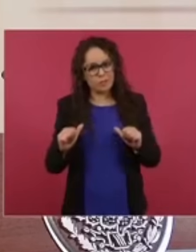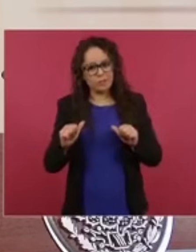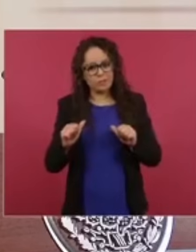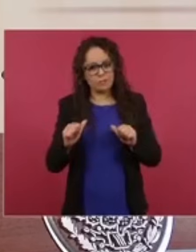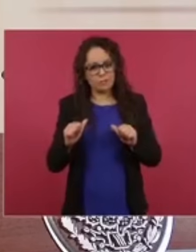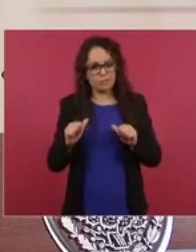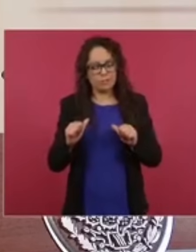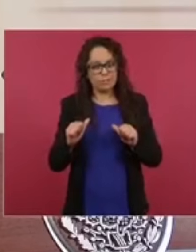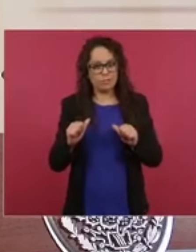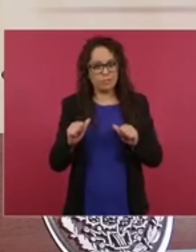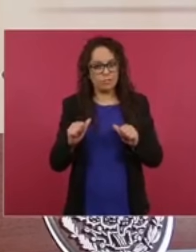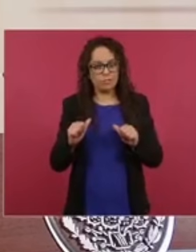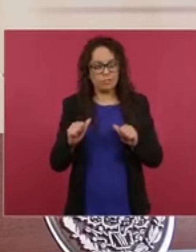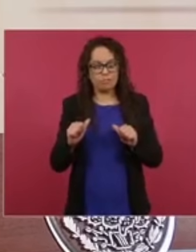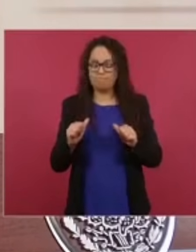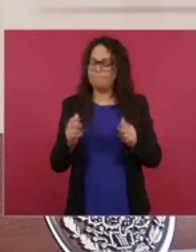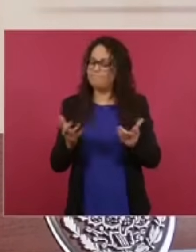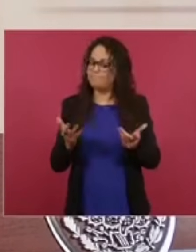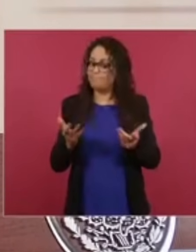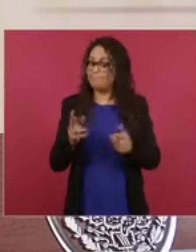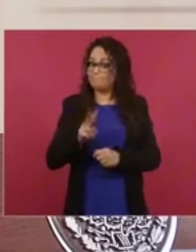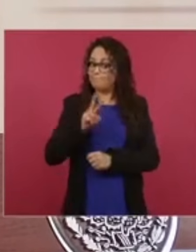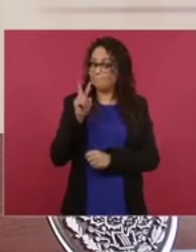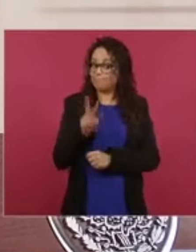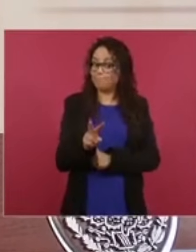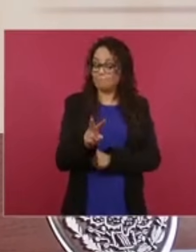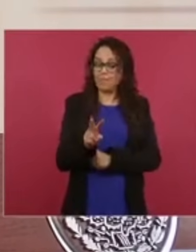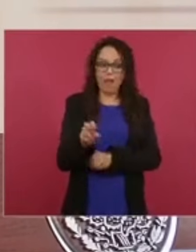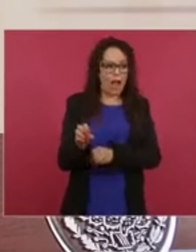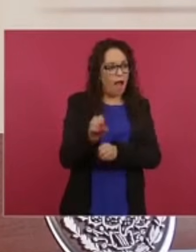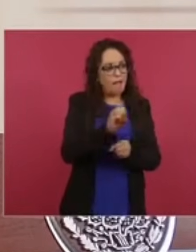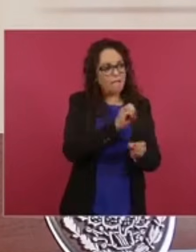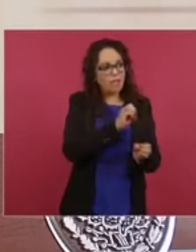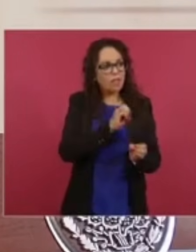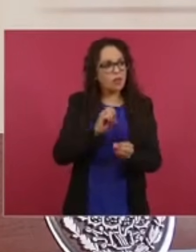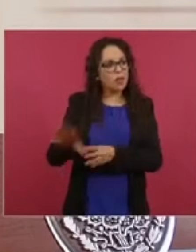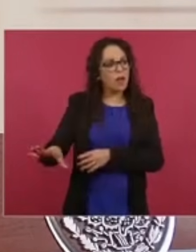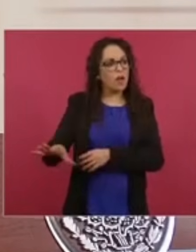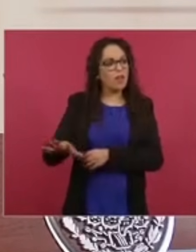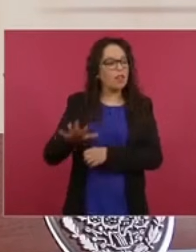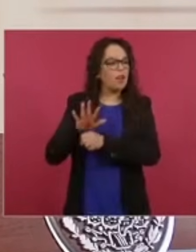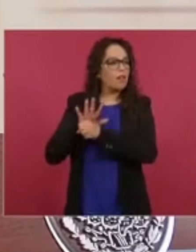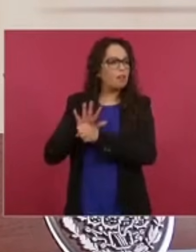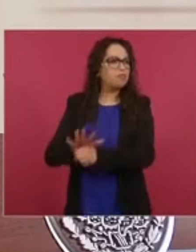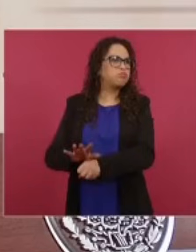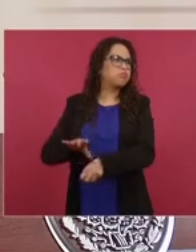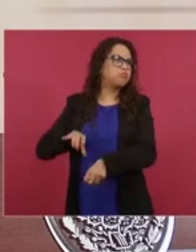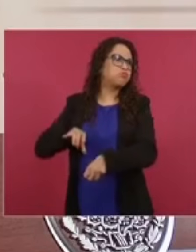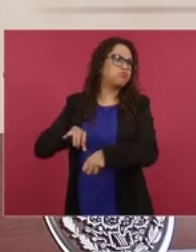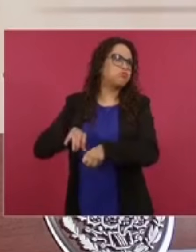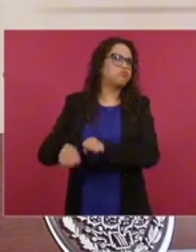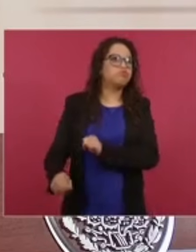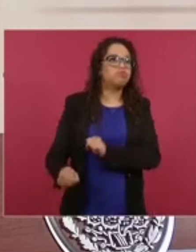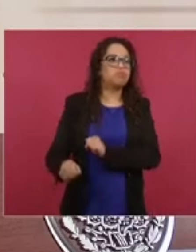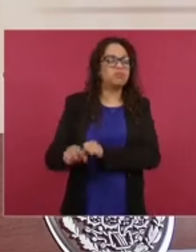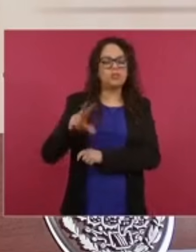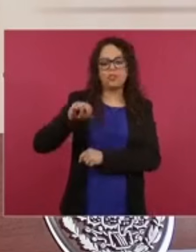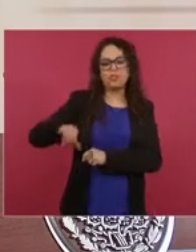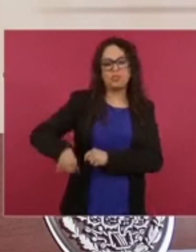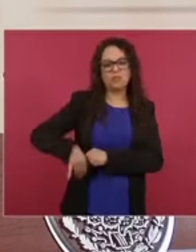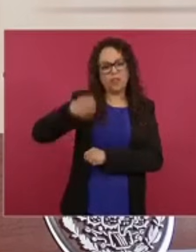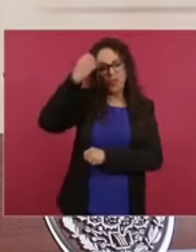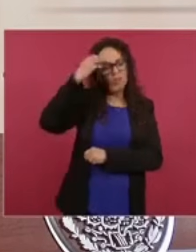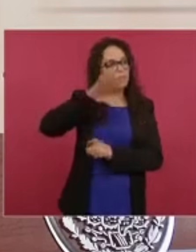fue mucho el tiempo de abandono de marginación de olvido de